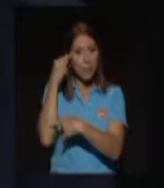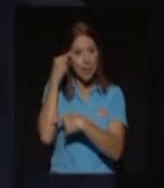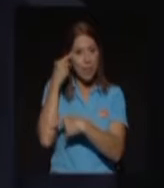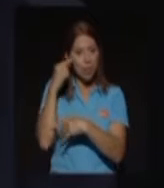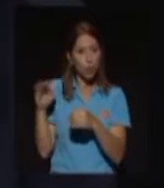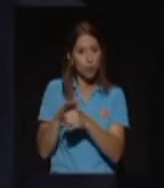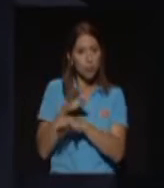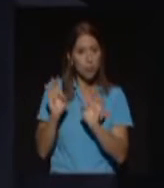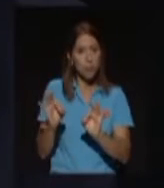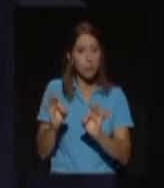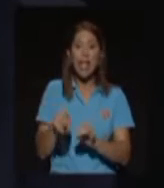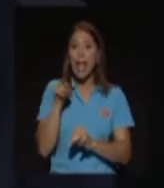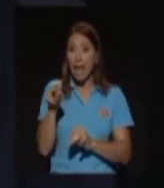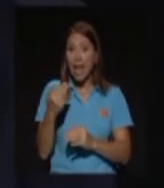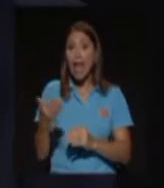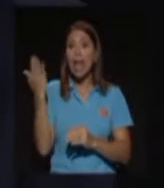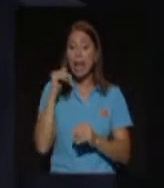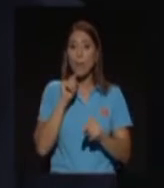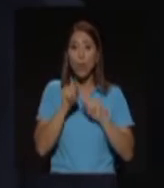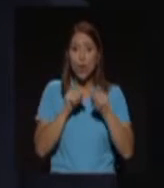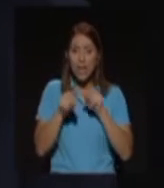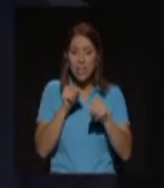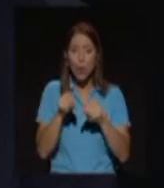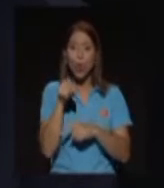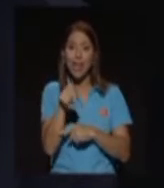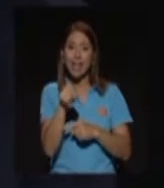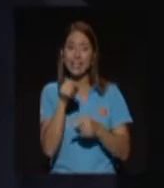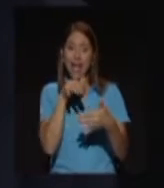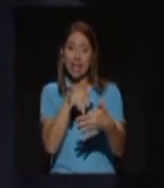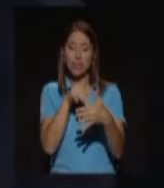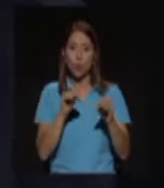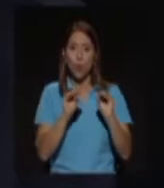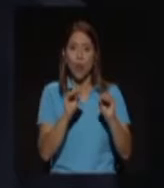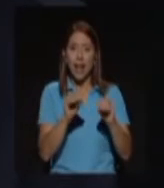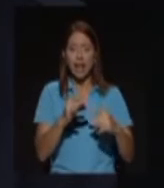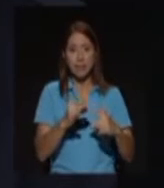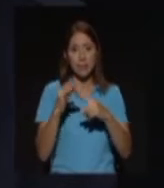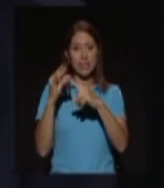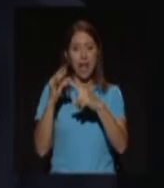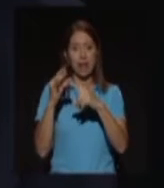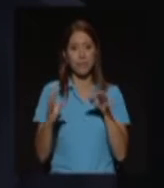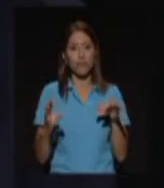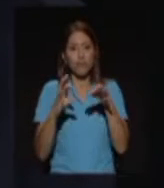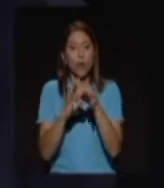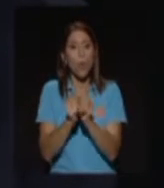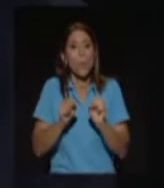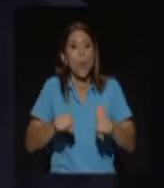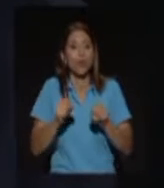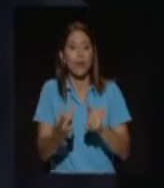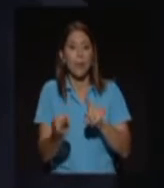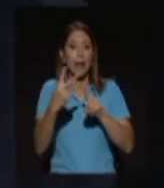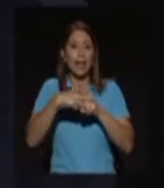totalidad, digámoslo así. Era muy crítico de esa escuela, en especial en lo que se refería a su posible aplicación a los